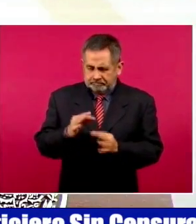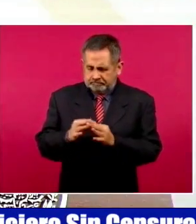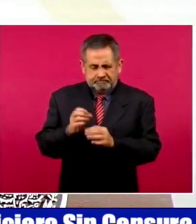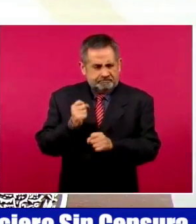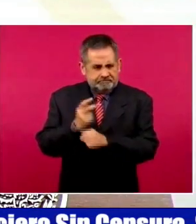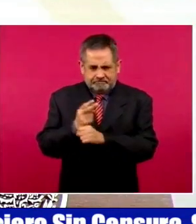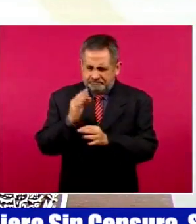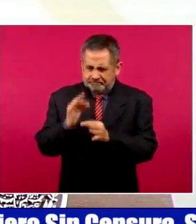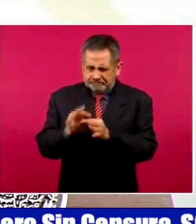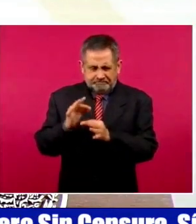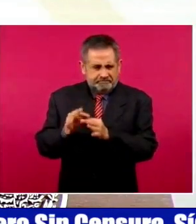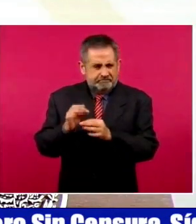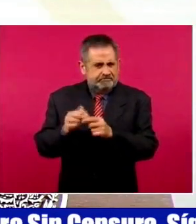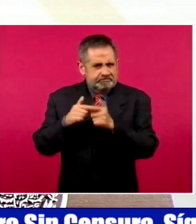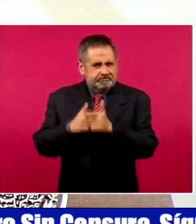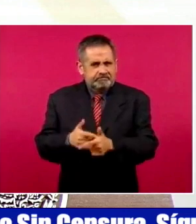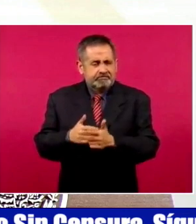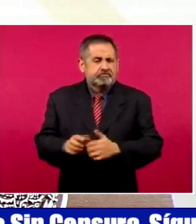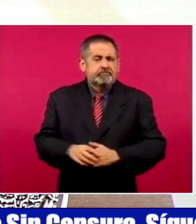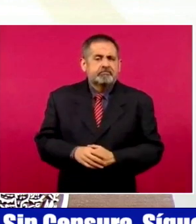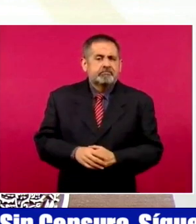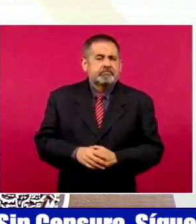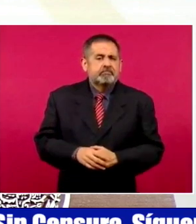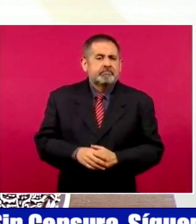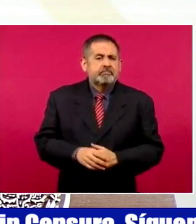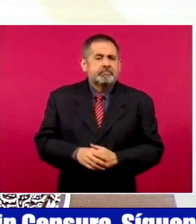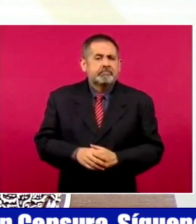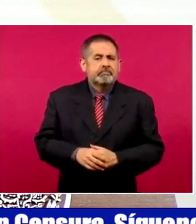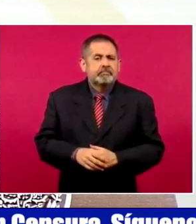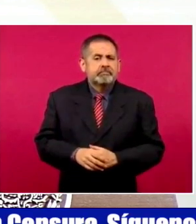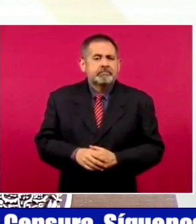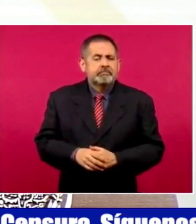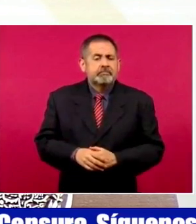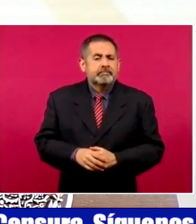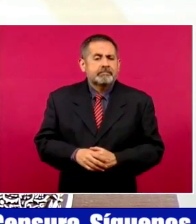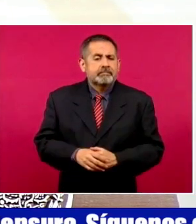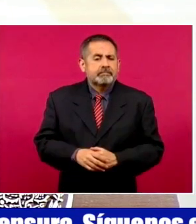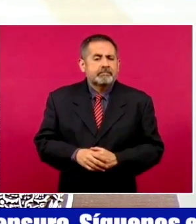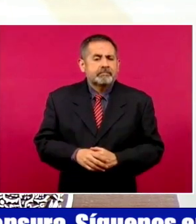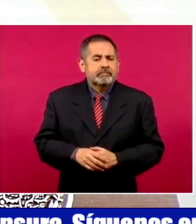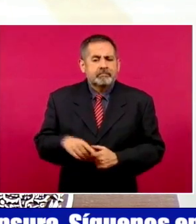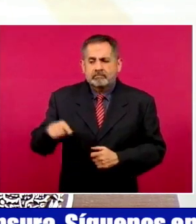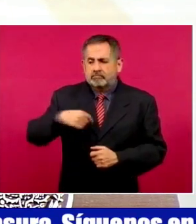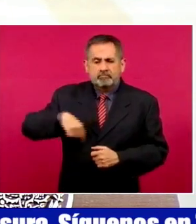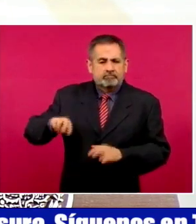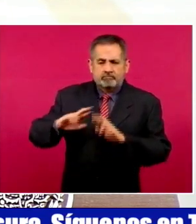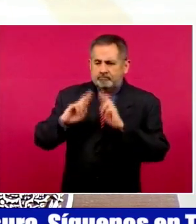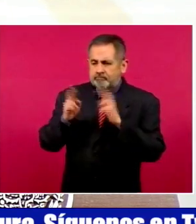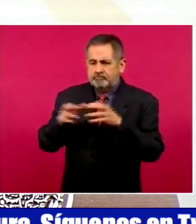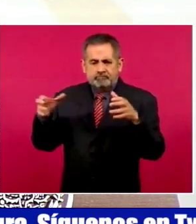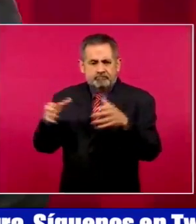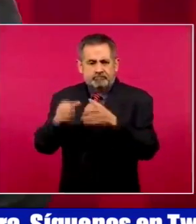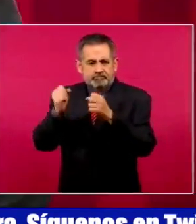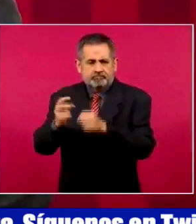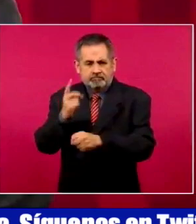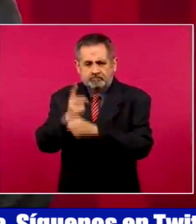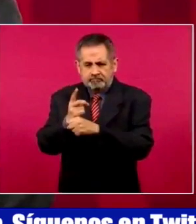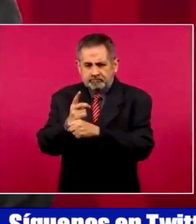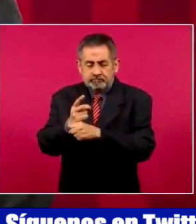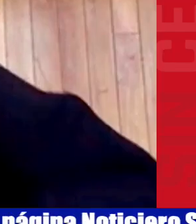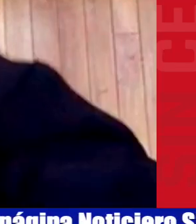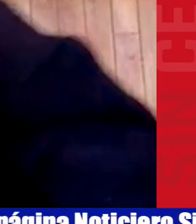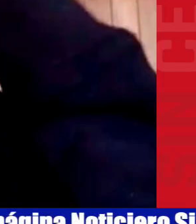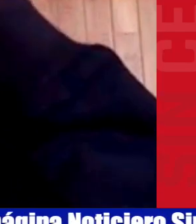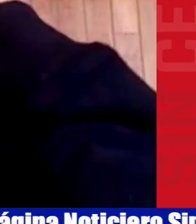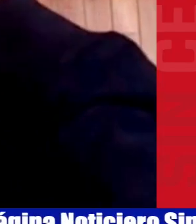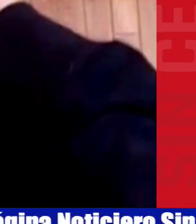los datos es porque no saben cómo se miden o cómo se medían los feminicidios, y ahorita me meto a ese tema muy, muy brevemente, o porque de